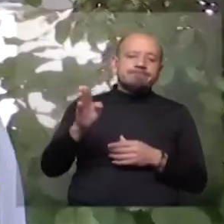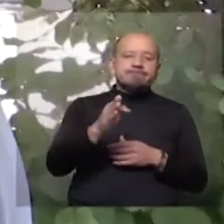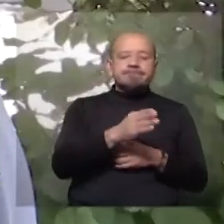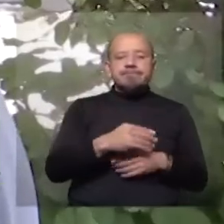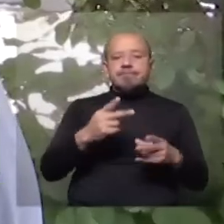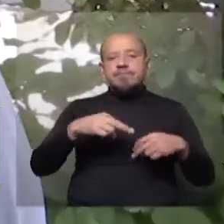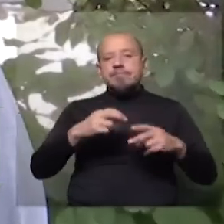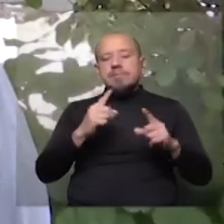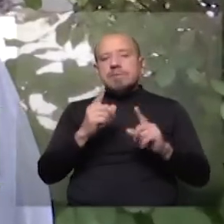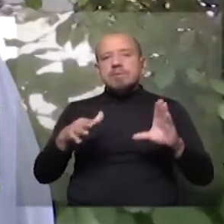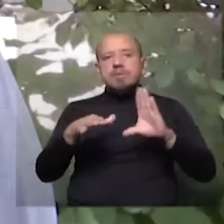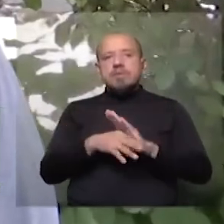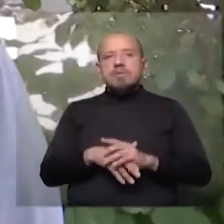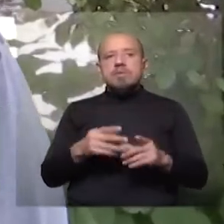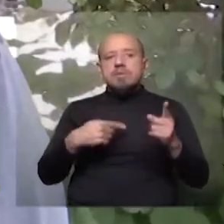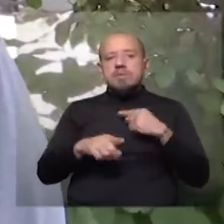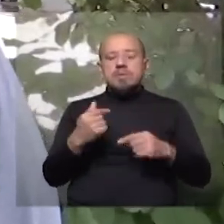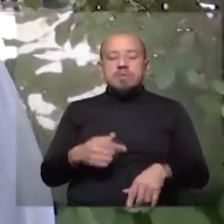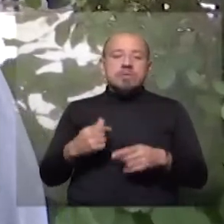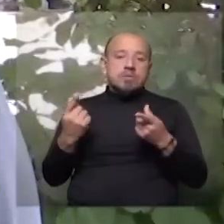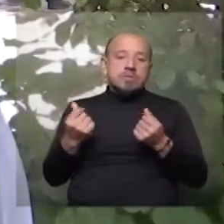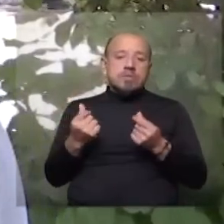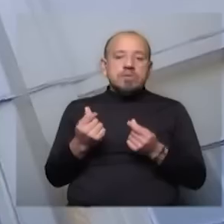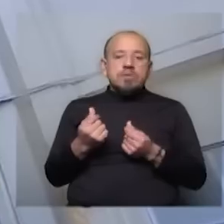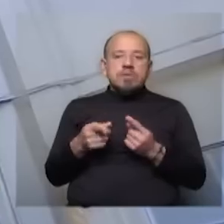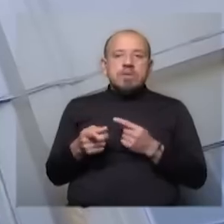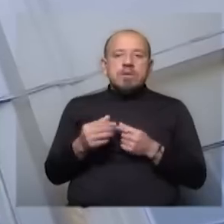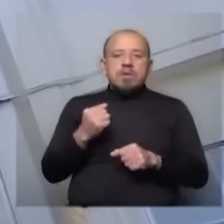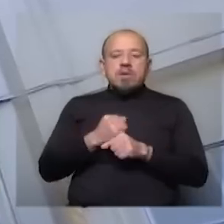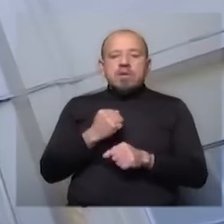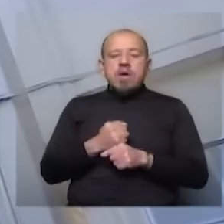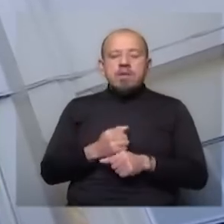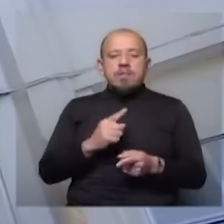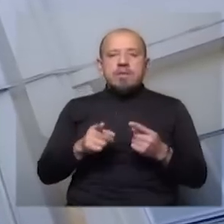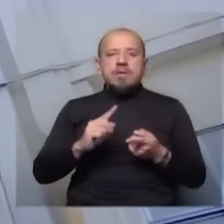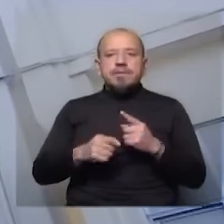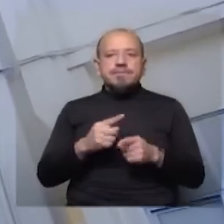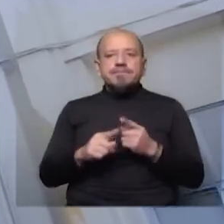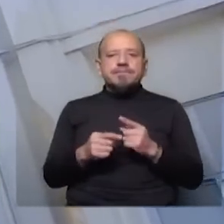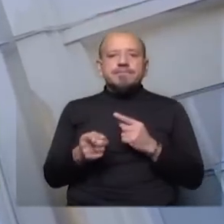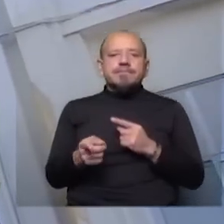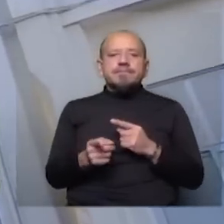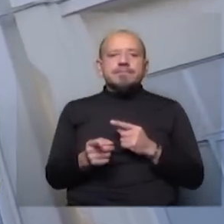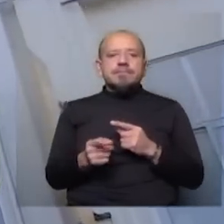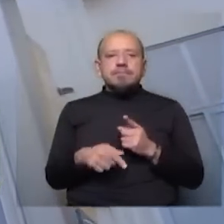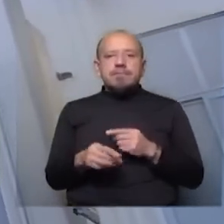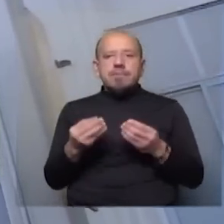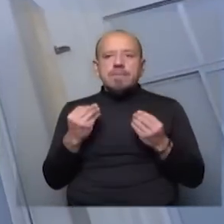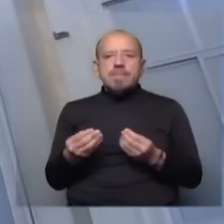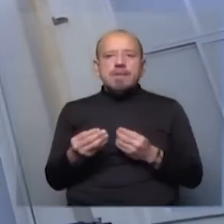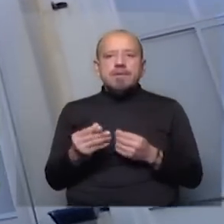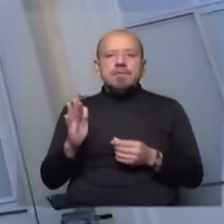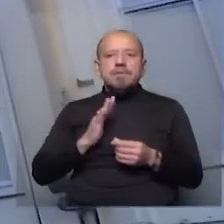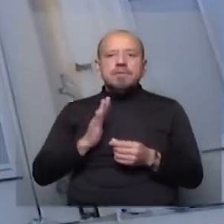Este no nos coincide si se nos hace muy costoso o sea muy trabajoso poder coordinar eso también como las